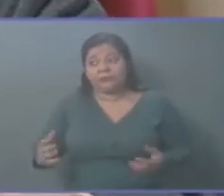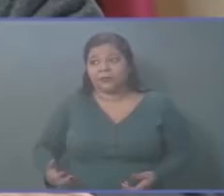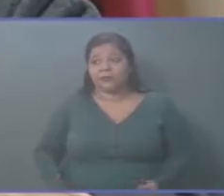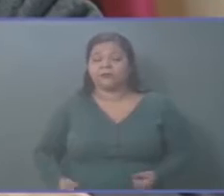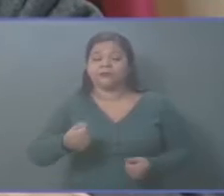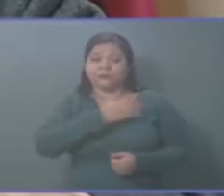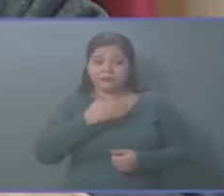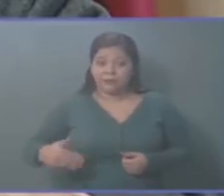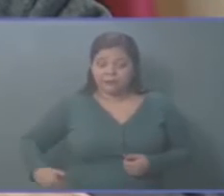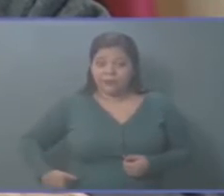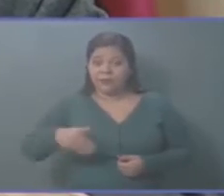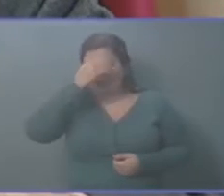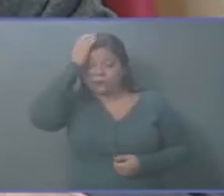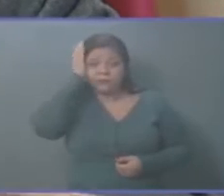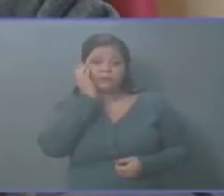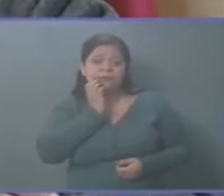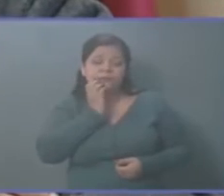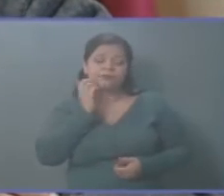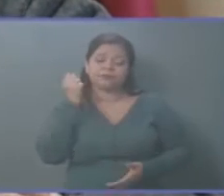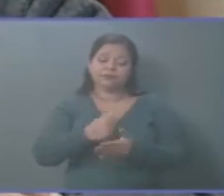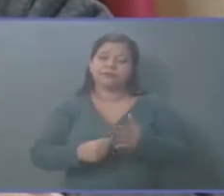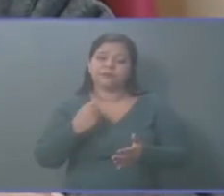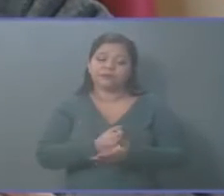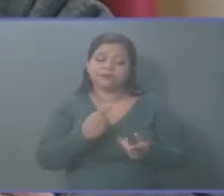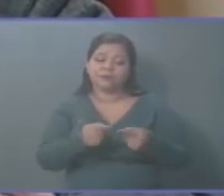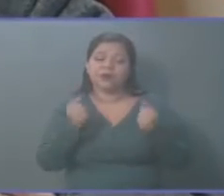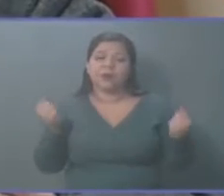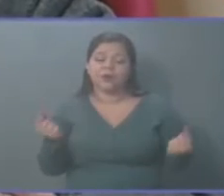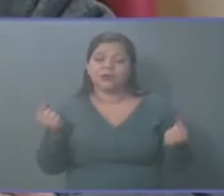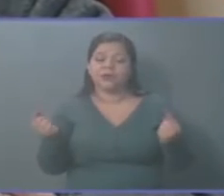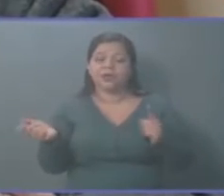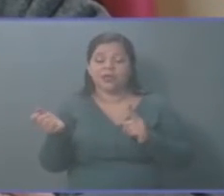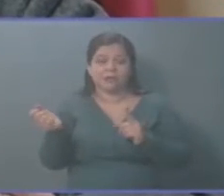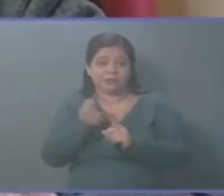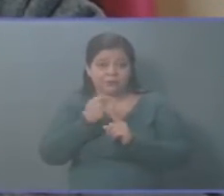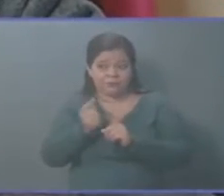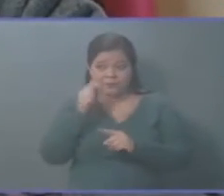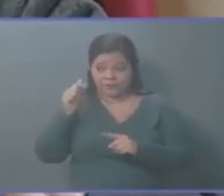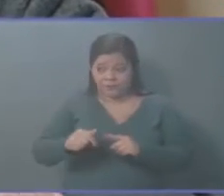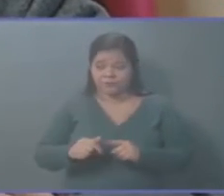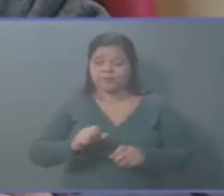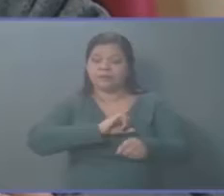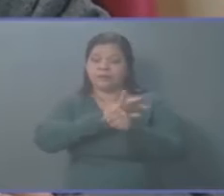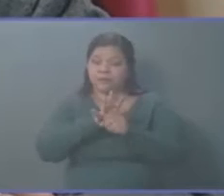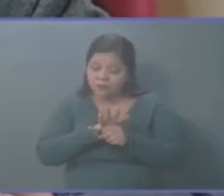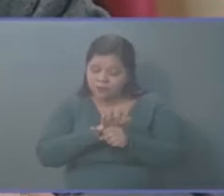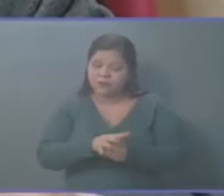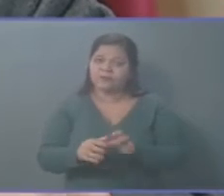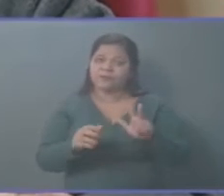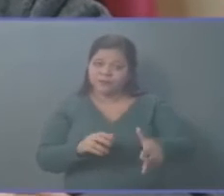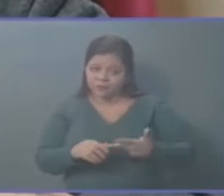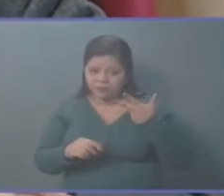Nayib Bukele está luchando en contra de la delincuencia que ha azotado el país, de la pandemia, el